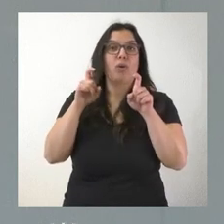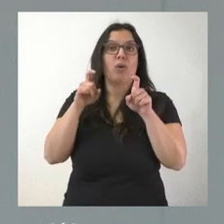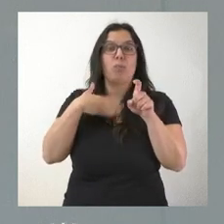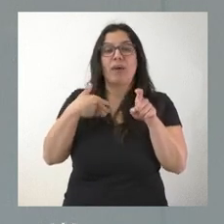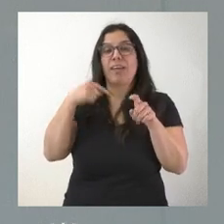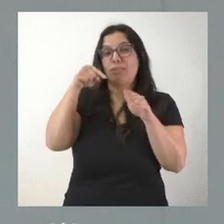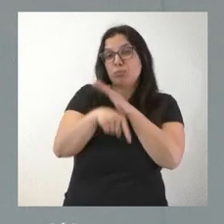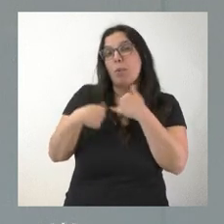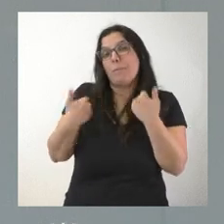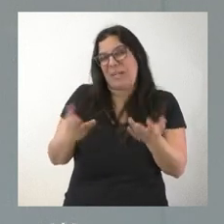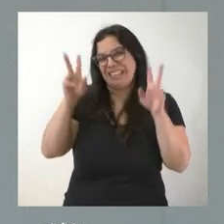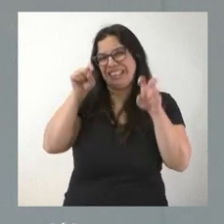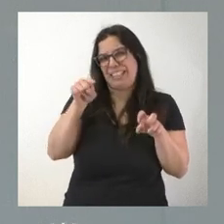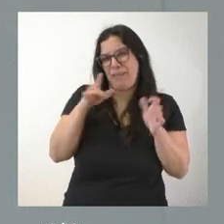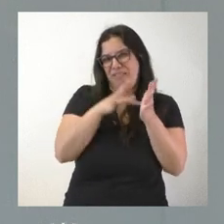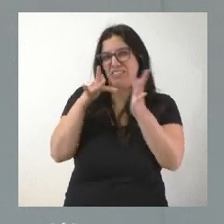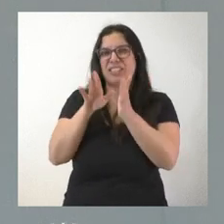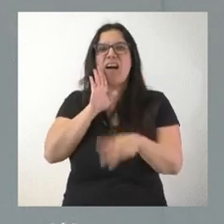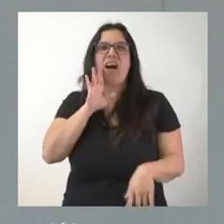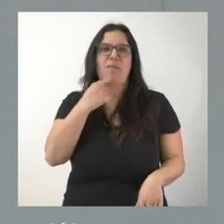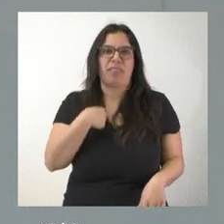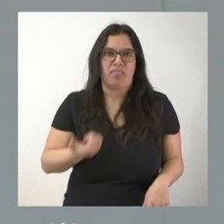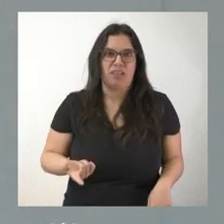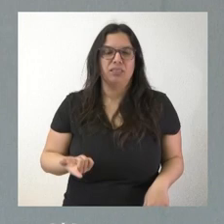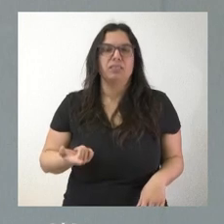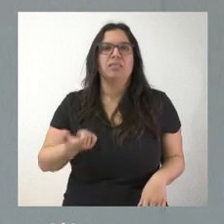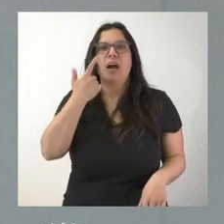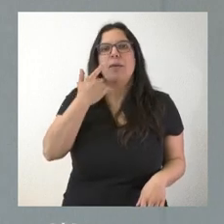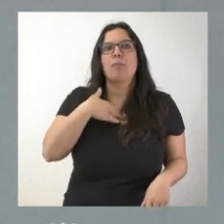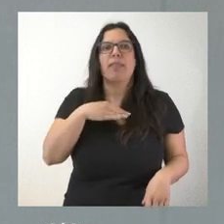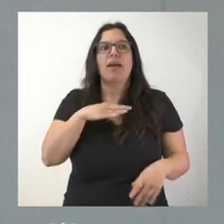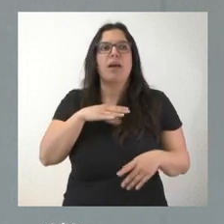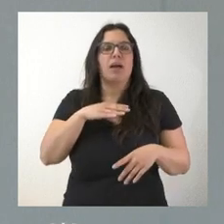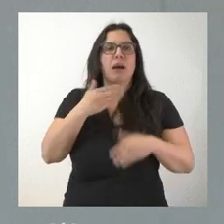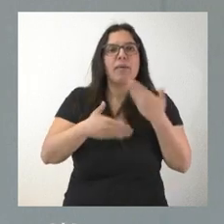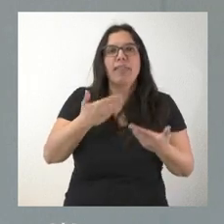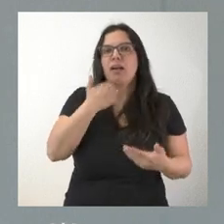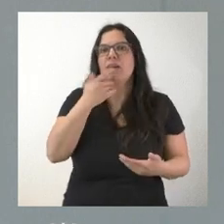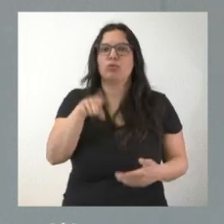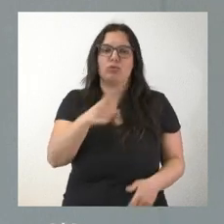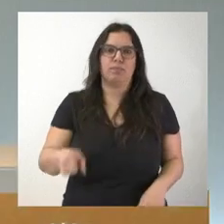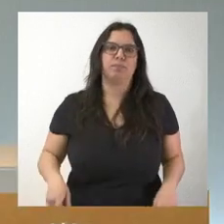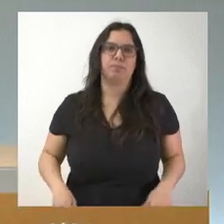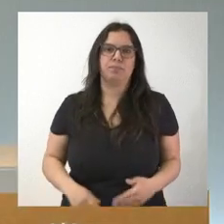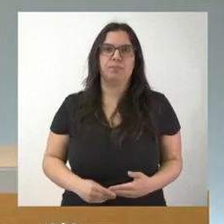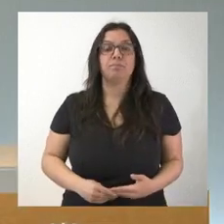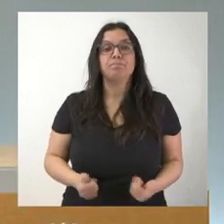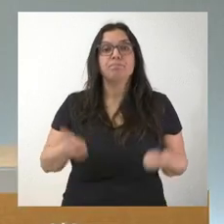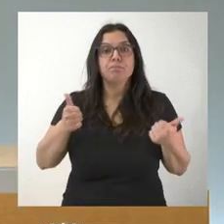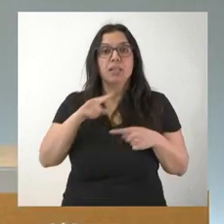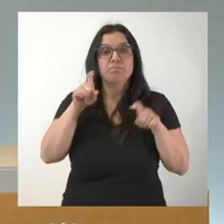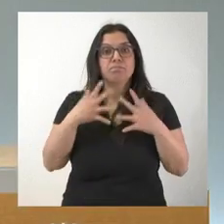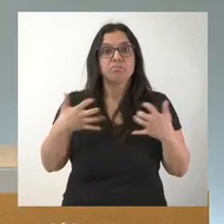podrá ampliar algo más sobre esas fechas que usted señalado En qué medida se puede hacer algún Avance en esa dirección alguna pregunta